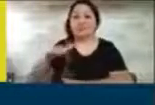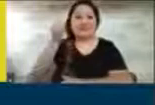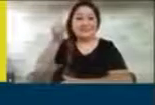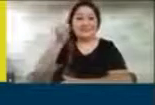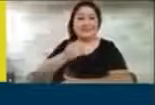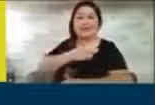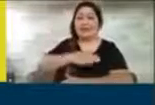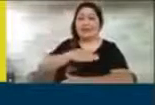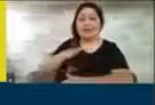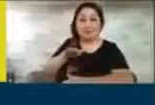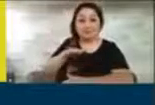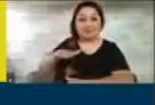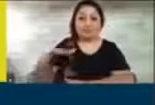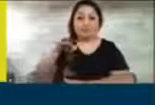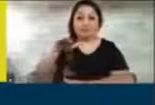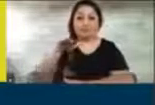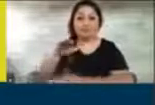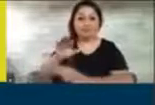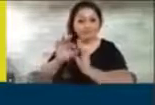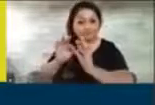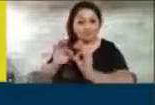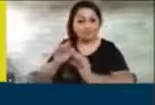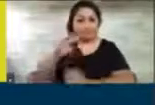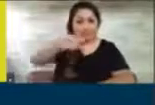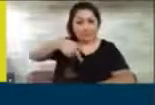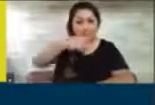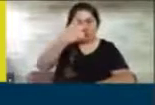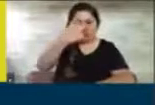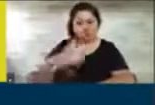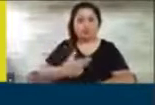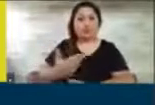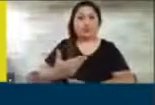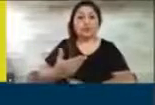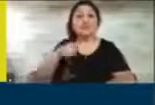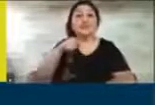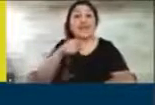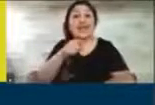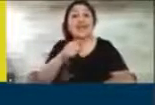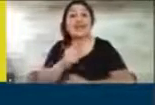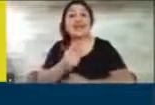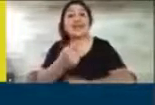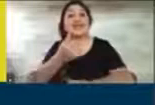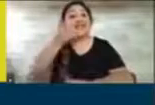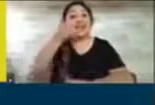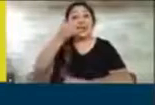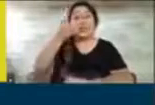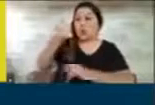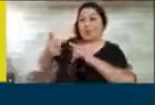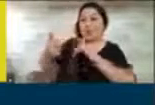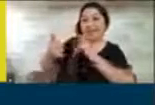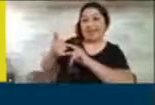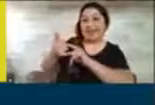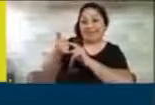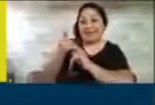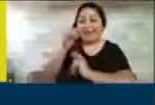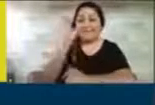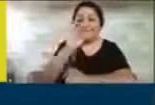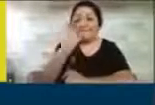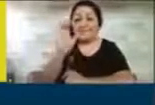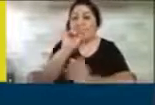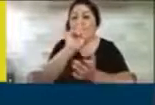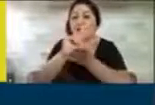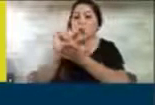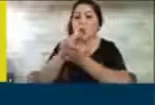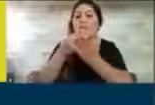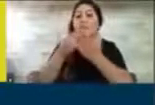por eso a través de estos sensores el usuario va a buscar en el celular el lugar en donde quiere estacionar y a través de